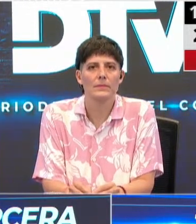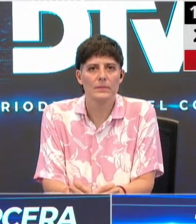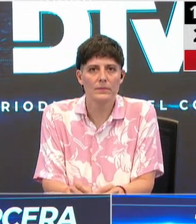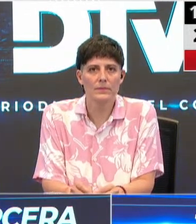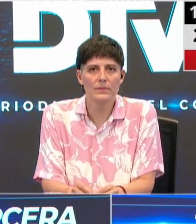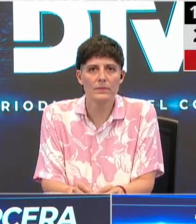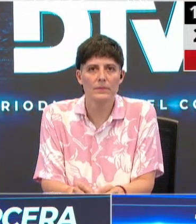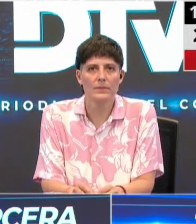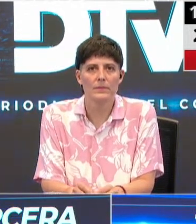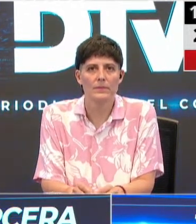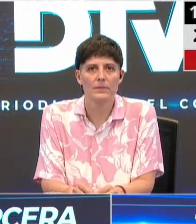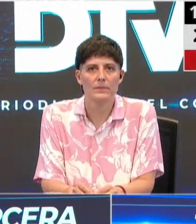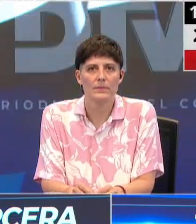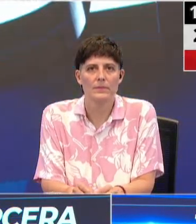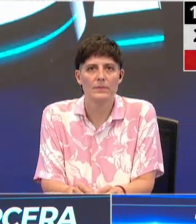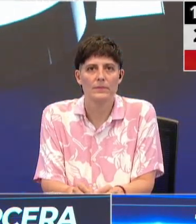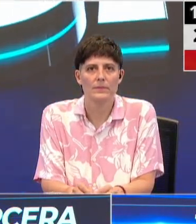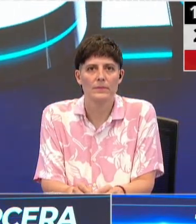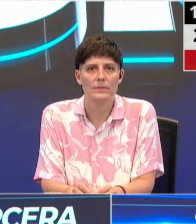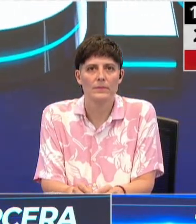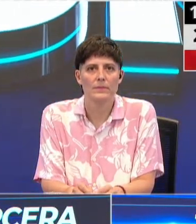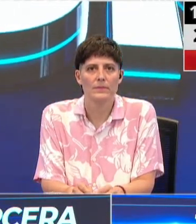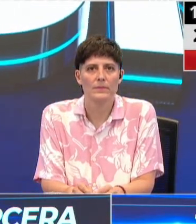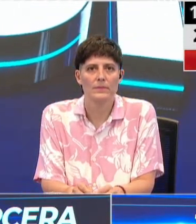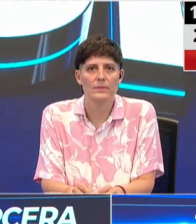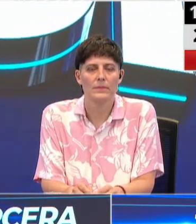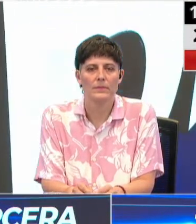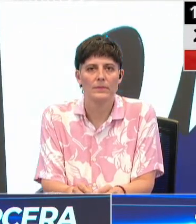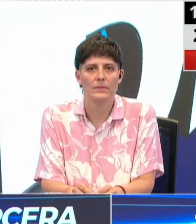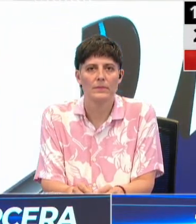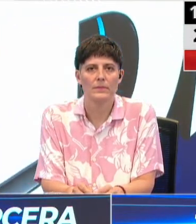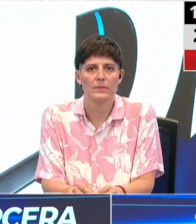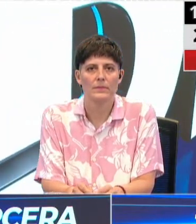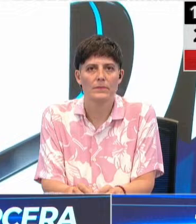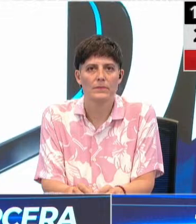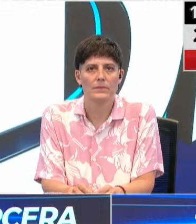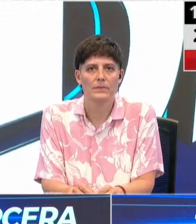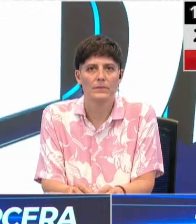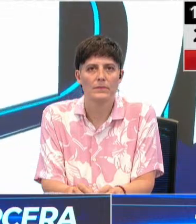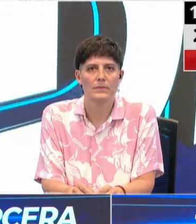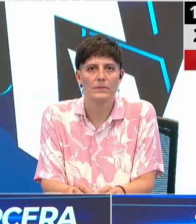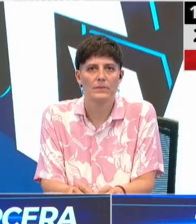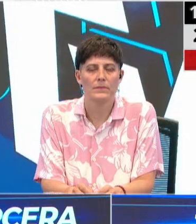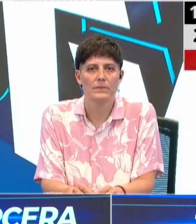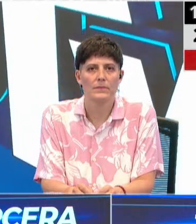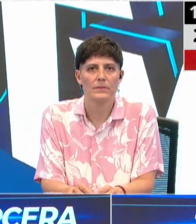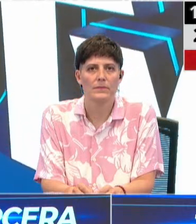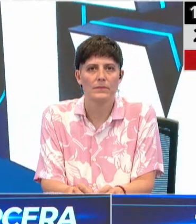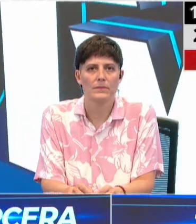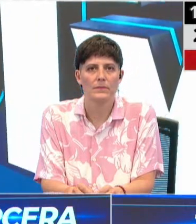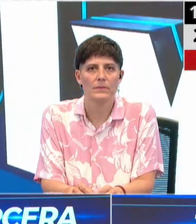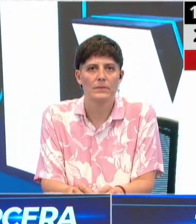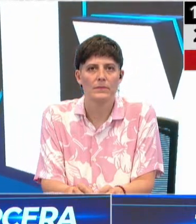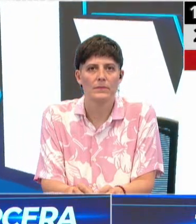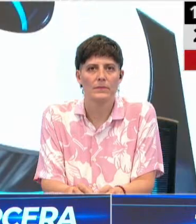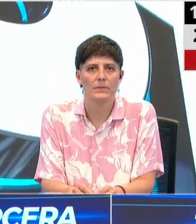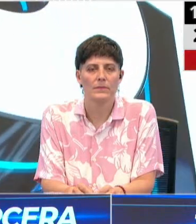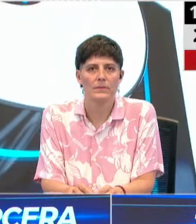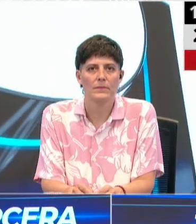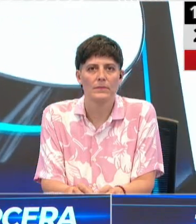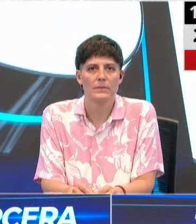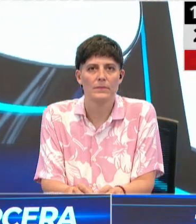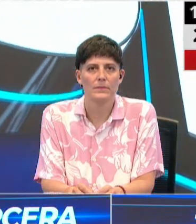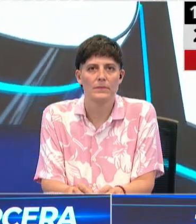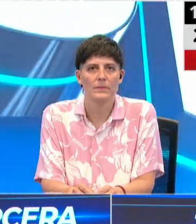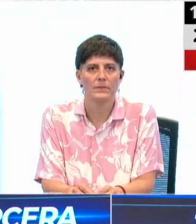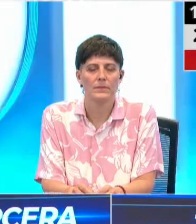proyectos que había anunciado el Ejecutivo. Estamos en permanente, no solo diálogo en